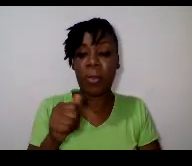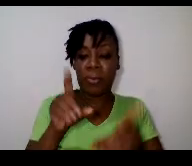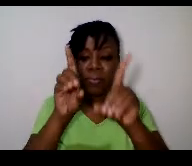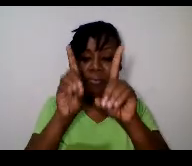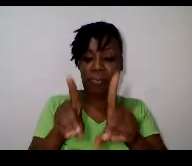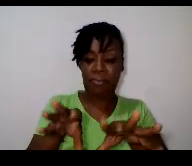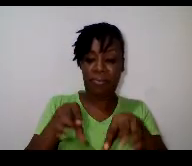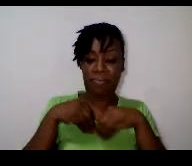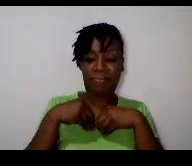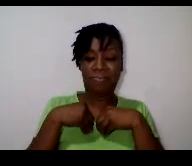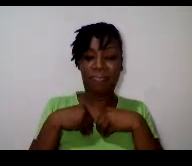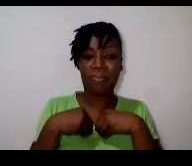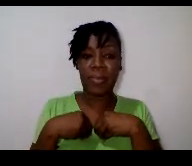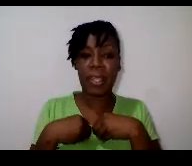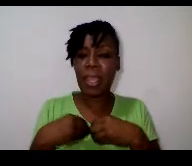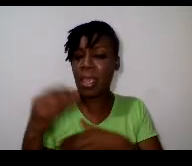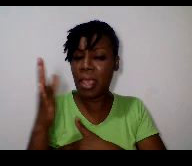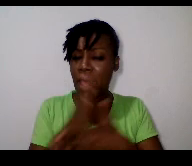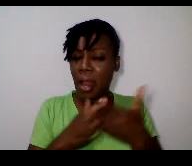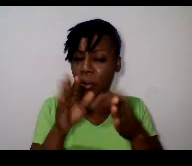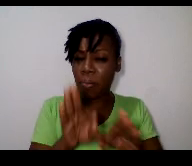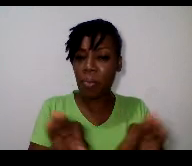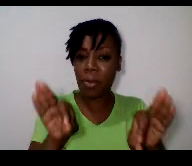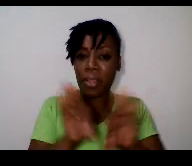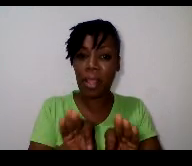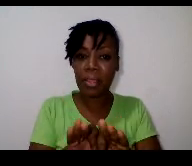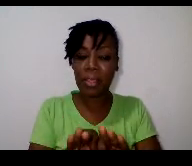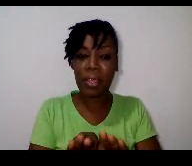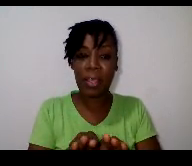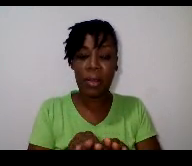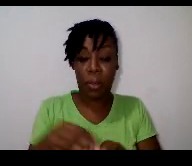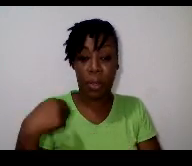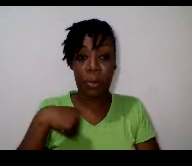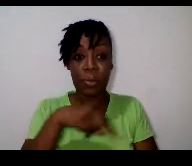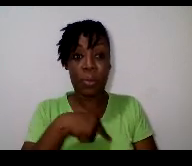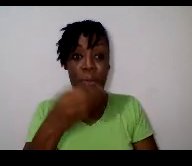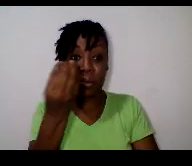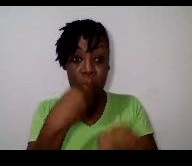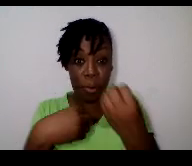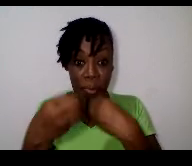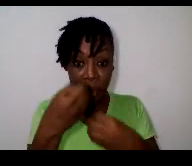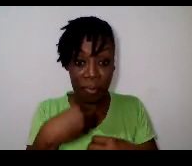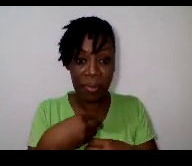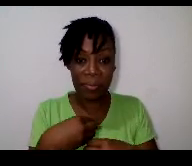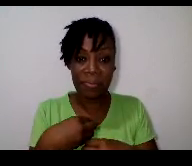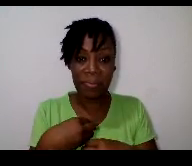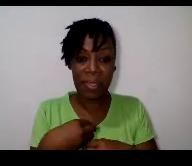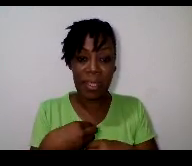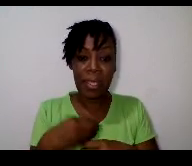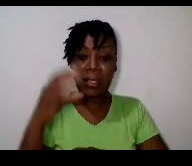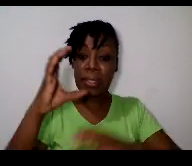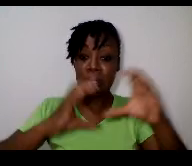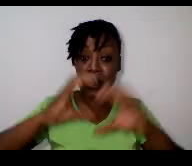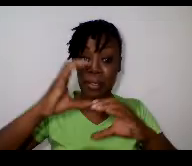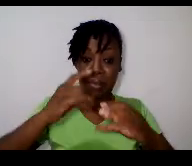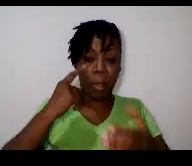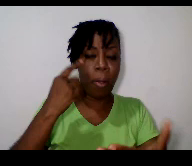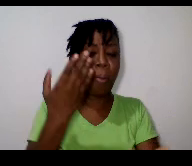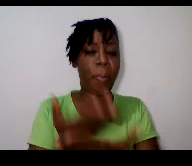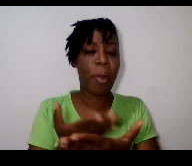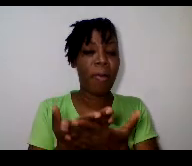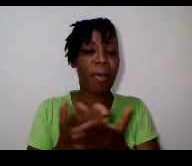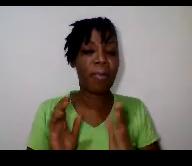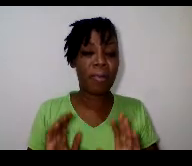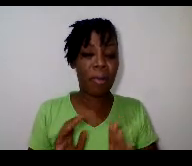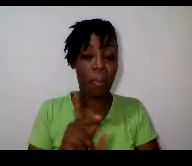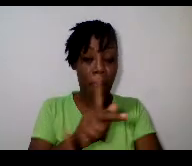Y algo clave es que lo que comemos está científicamente comprobado que protege